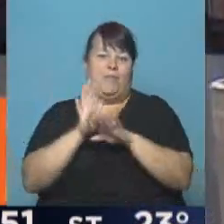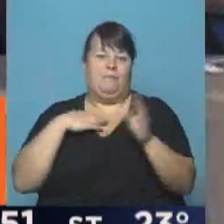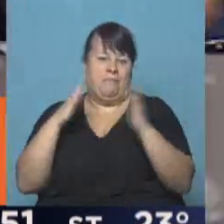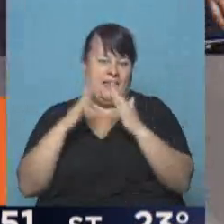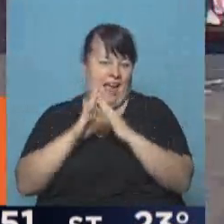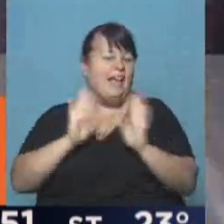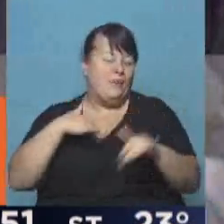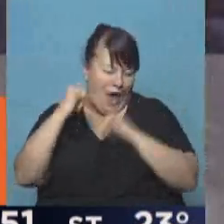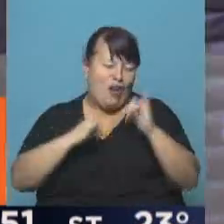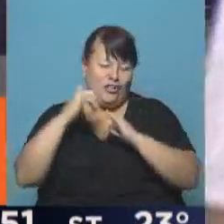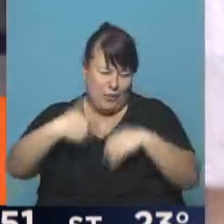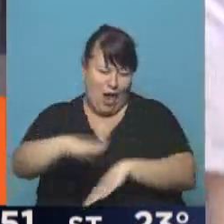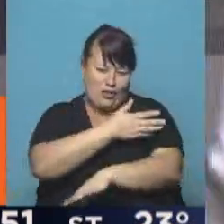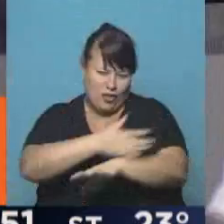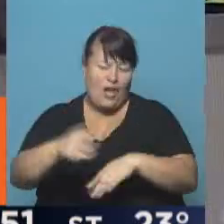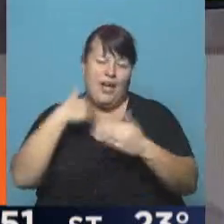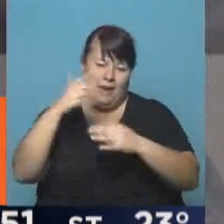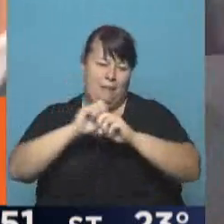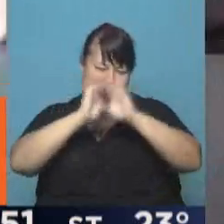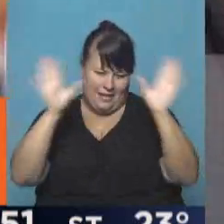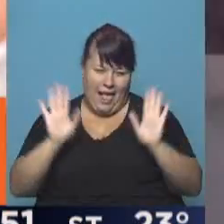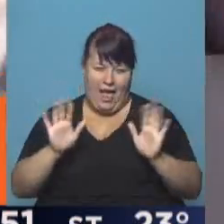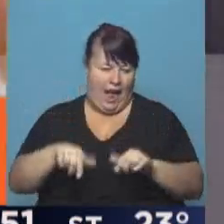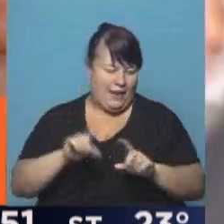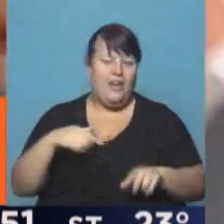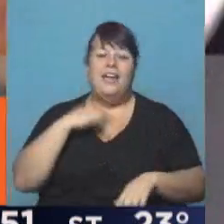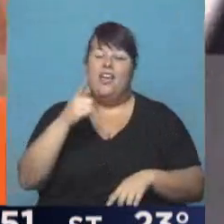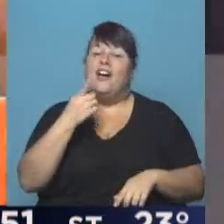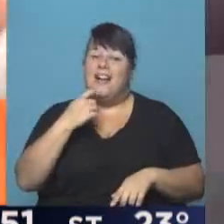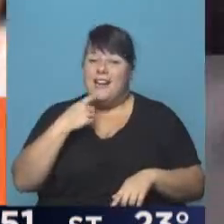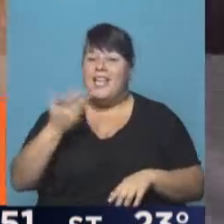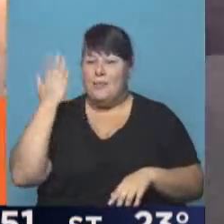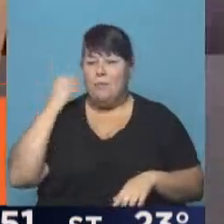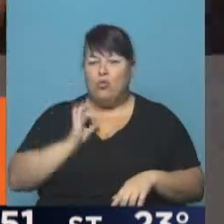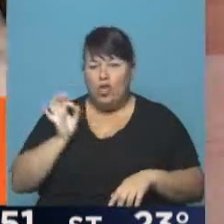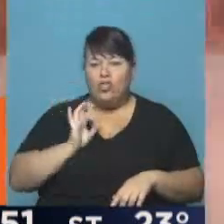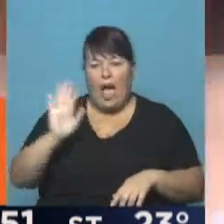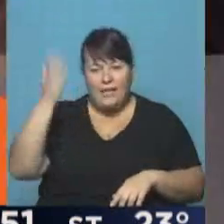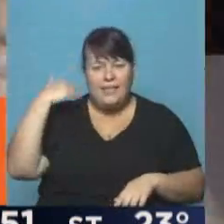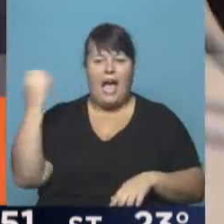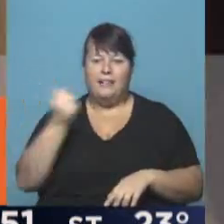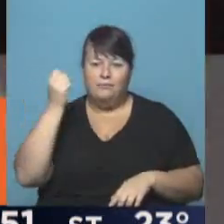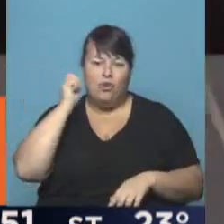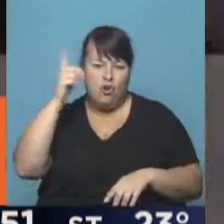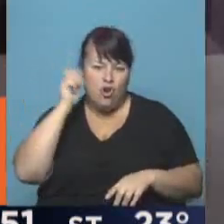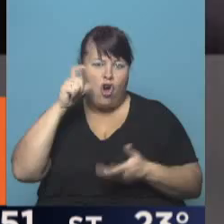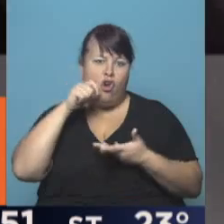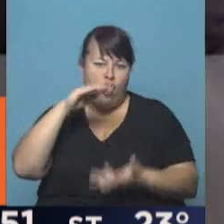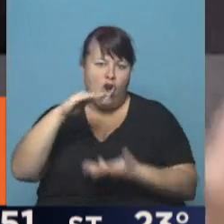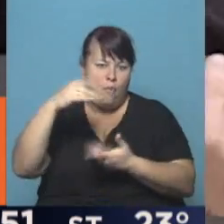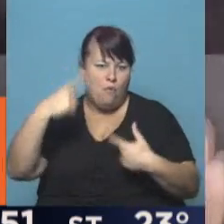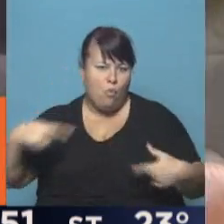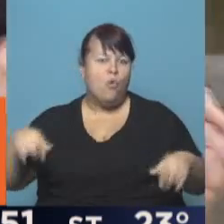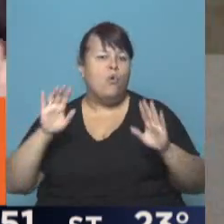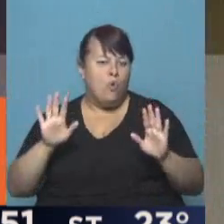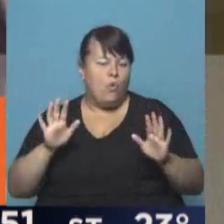bueno, ya hablaré y diré más cosas. Se vio que River hace un par de años viene consiguiendo muchos títulos y